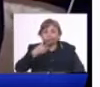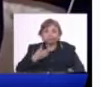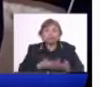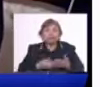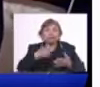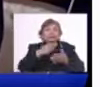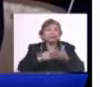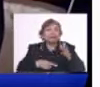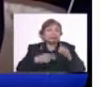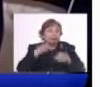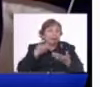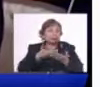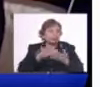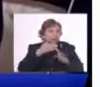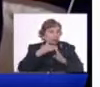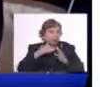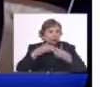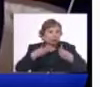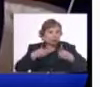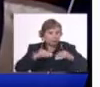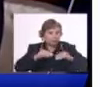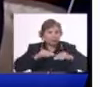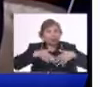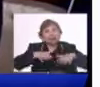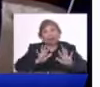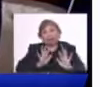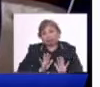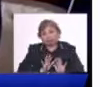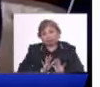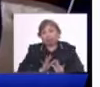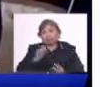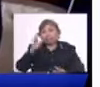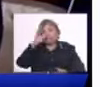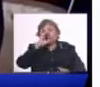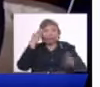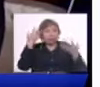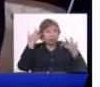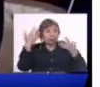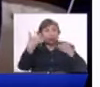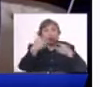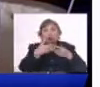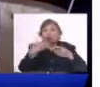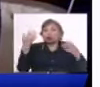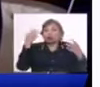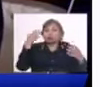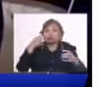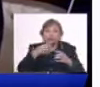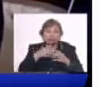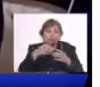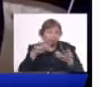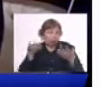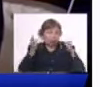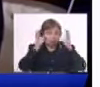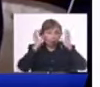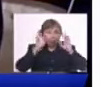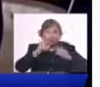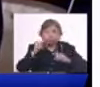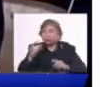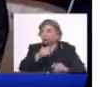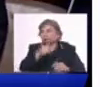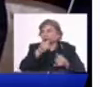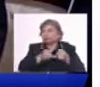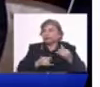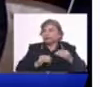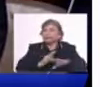es lo mínimo que puede ceder para buscar ese consenso. Finalmente, señor presidente,